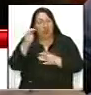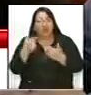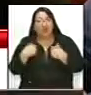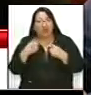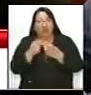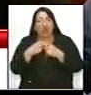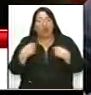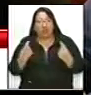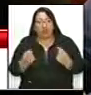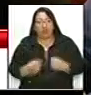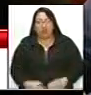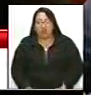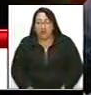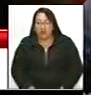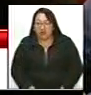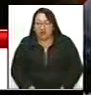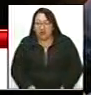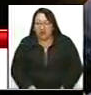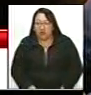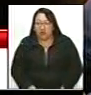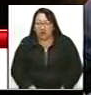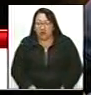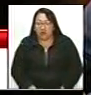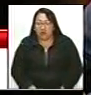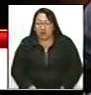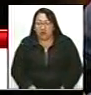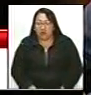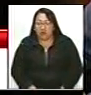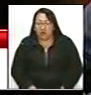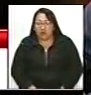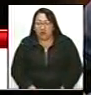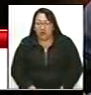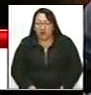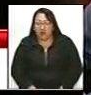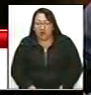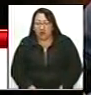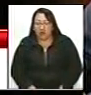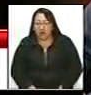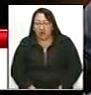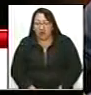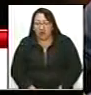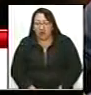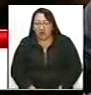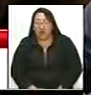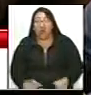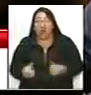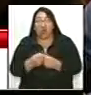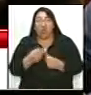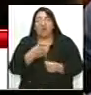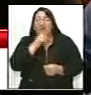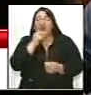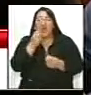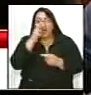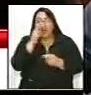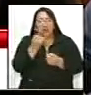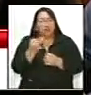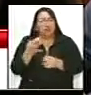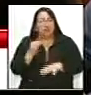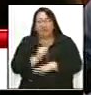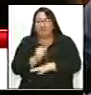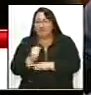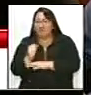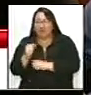los congresistas de la República y que acá en este Congreso ha sido vulnerado varias veces. Y para eso es importante hacer historia y ustedes